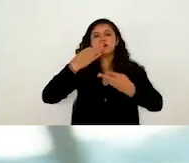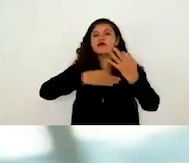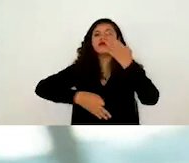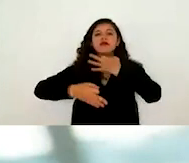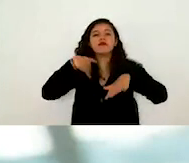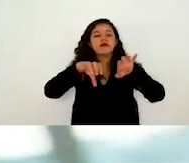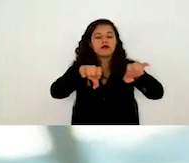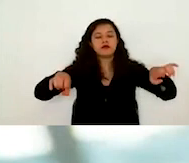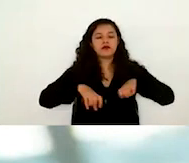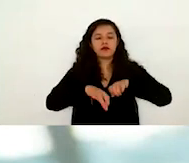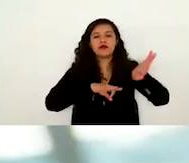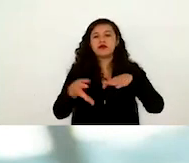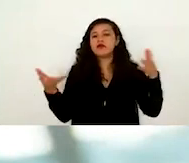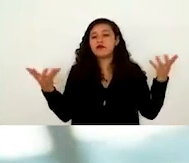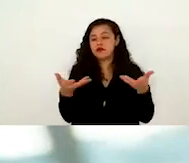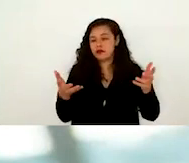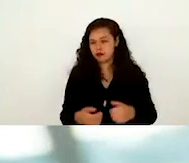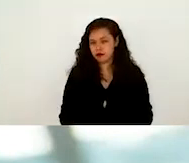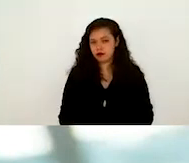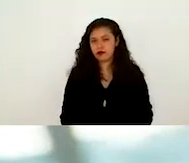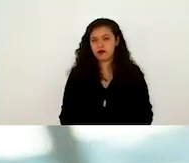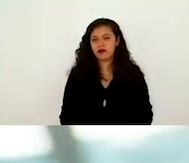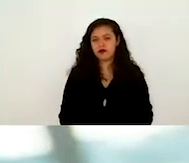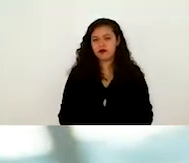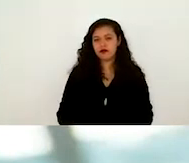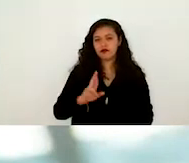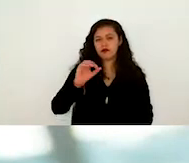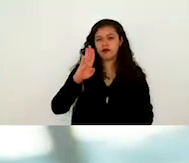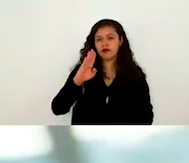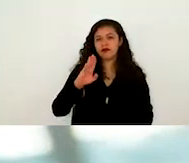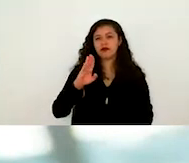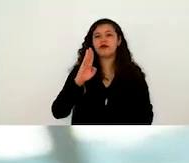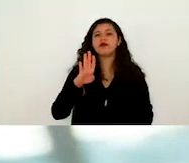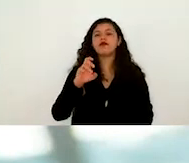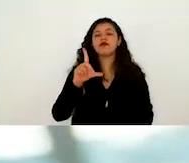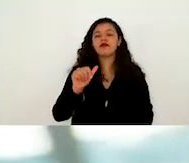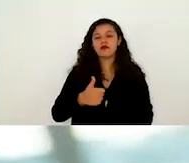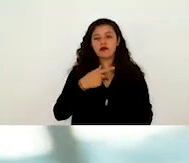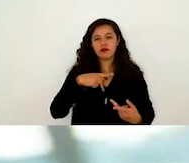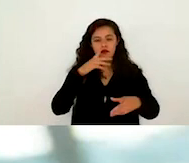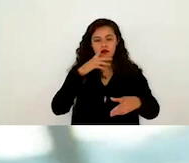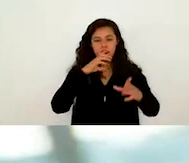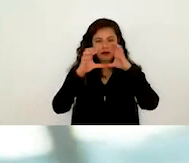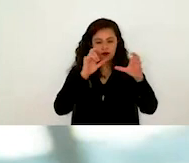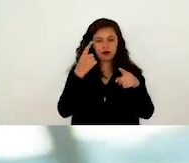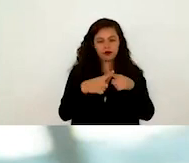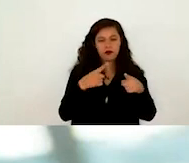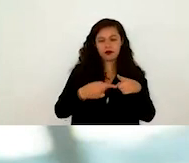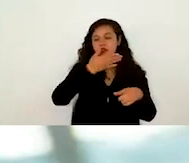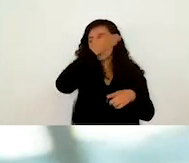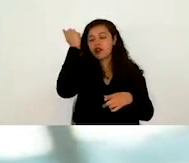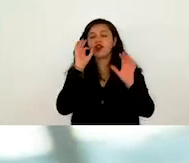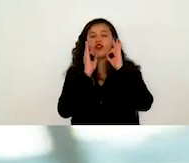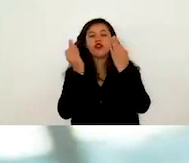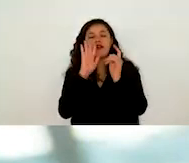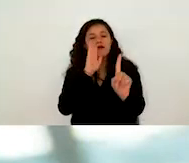equipos de trabajo y cerro red para ping si no estaba en comunicar bien con los demás no sabrán convencer ni